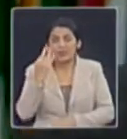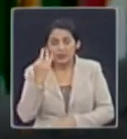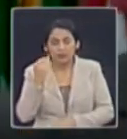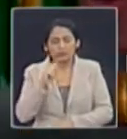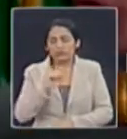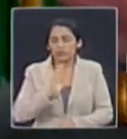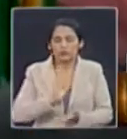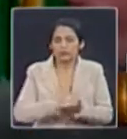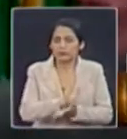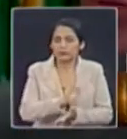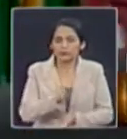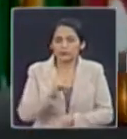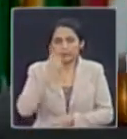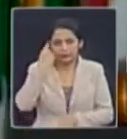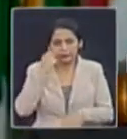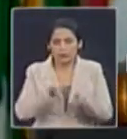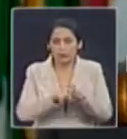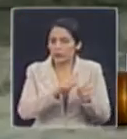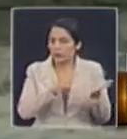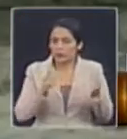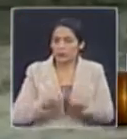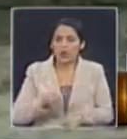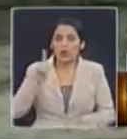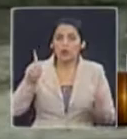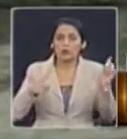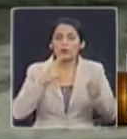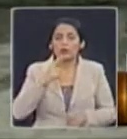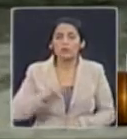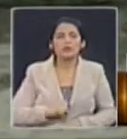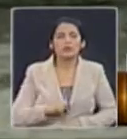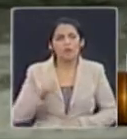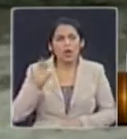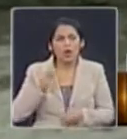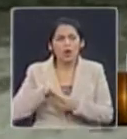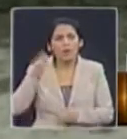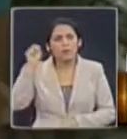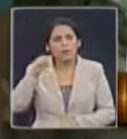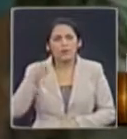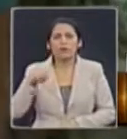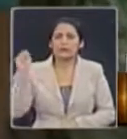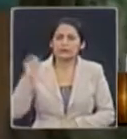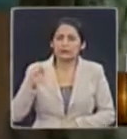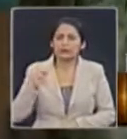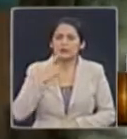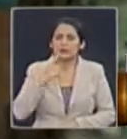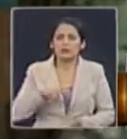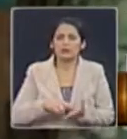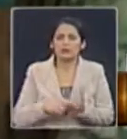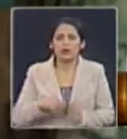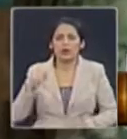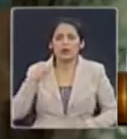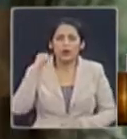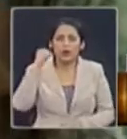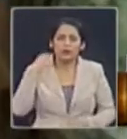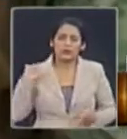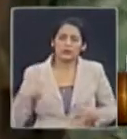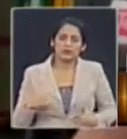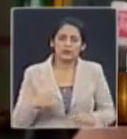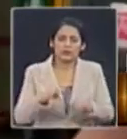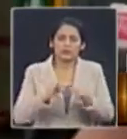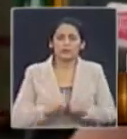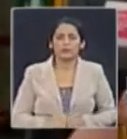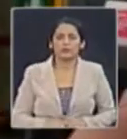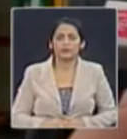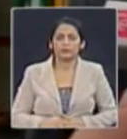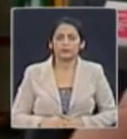quienes respaldan el sí en la consulta se muestran triunfalistas y a ellos les plantea un escenario a tener en cuenta.